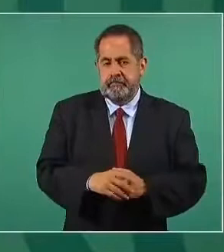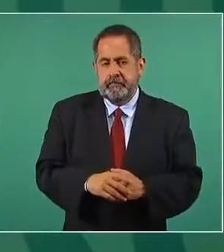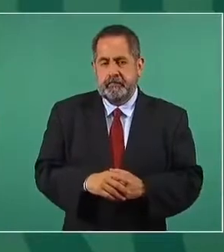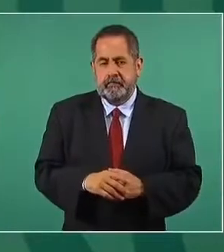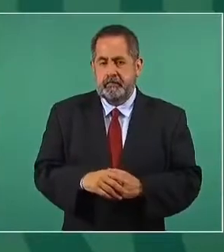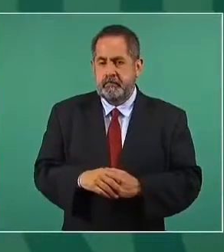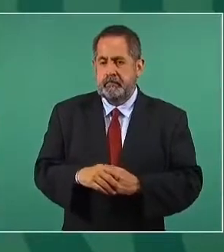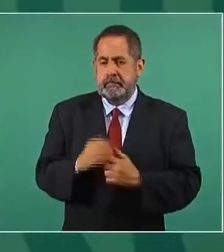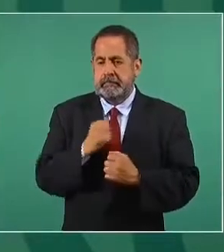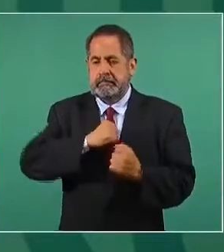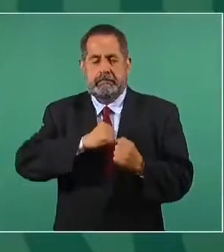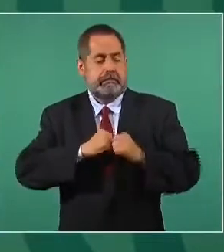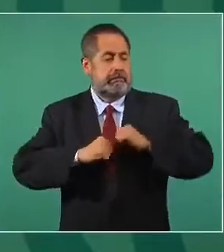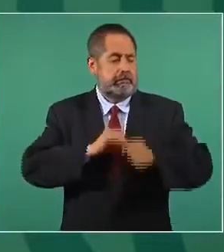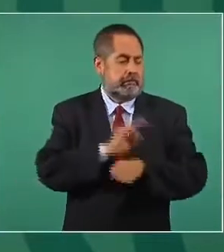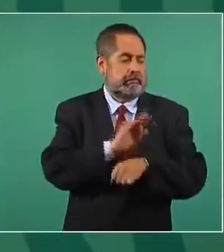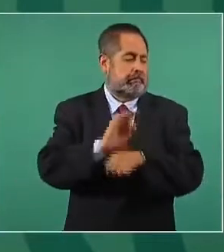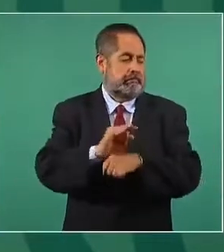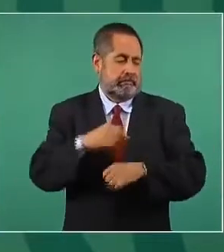utilizar el influyentismo,